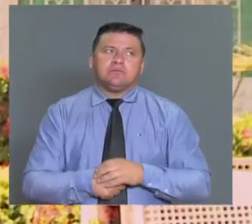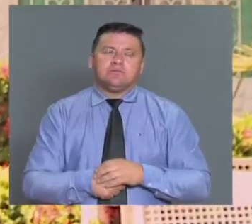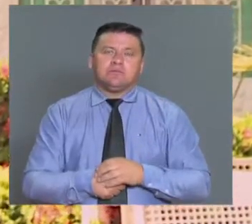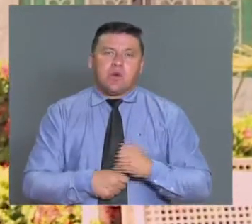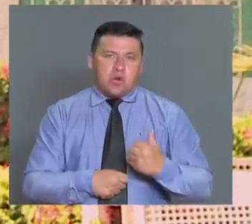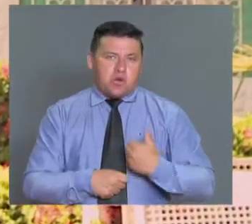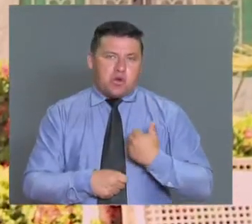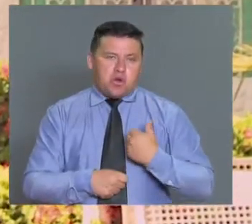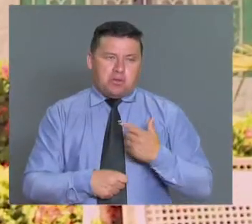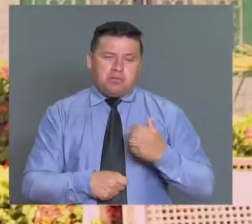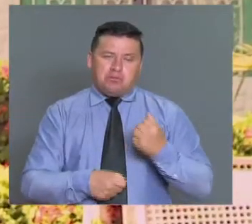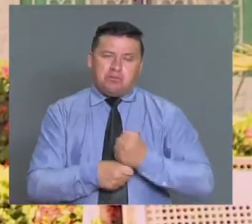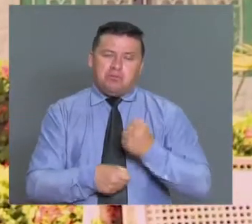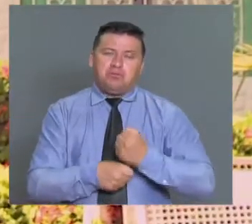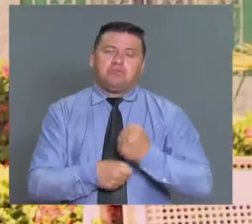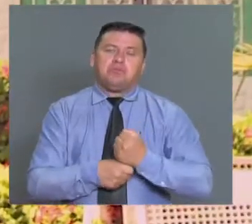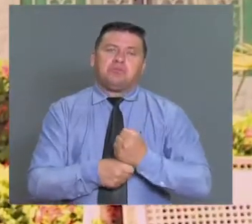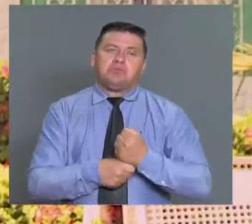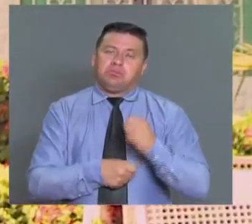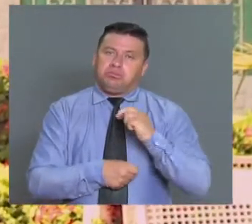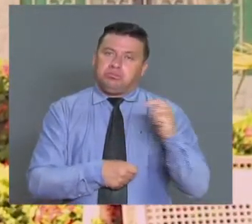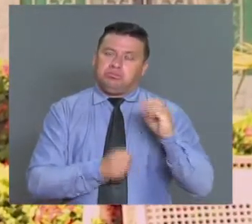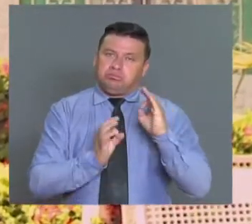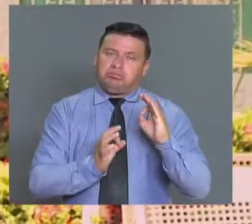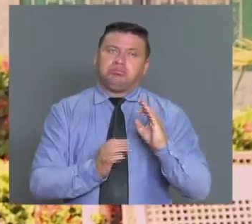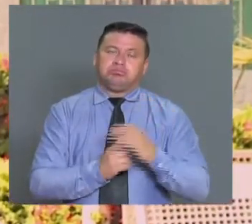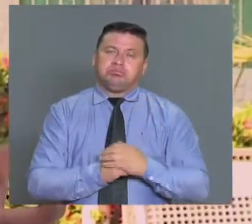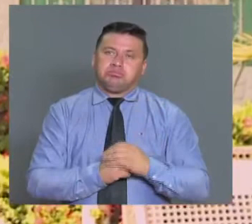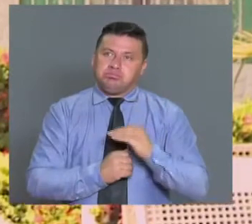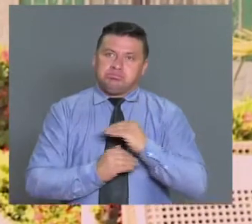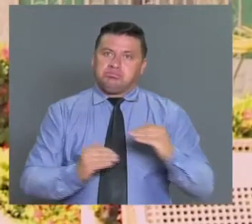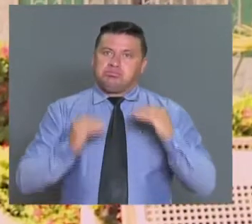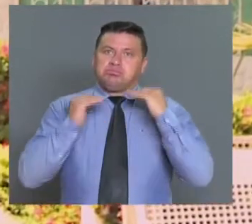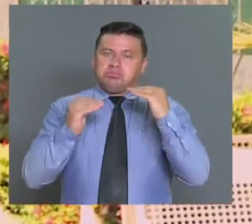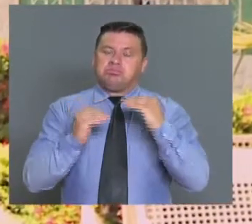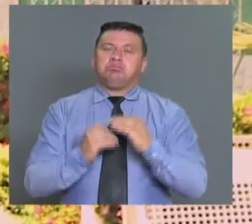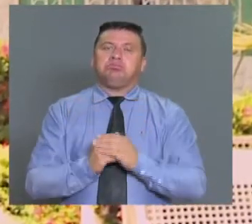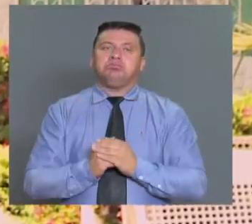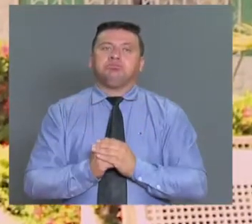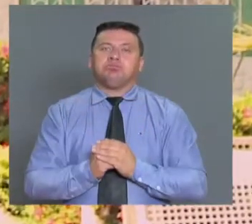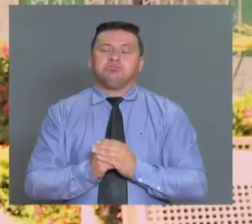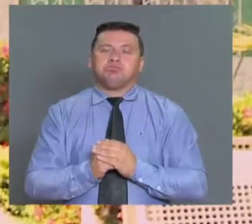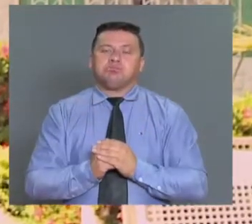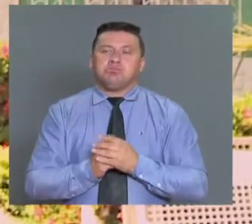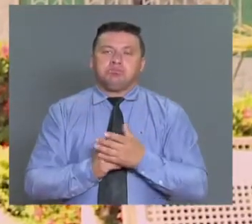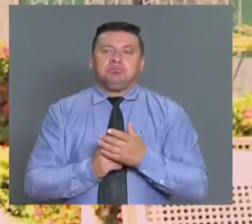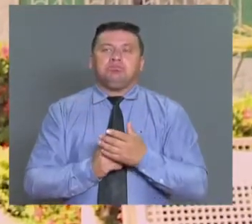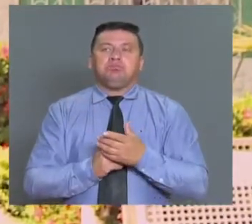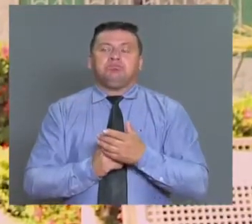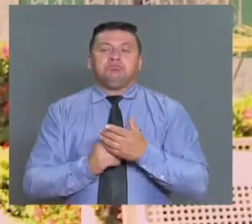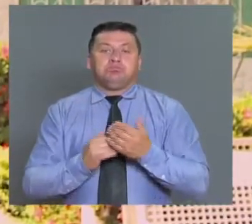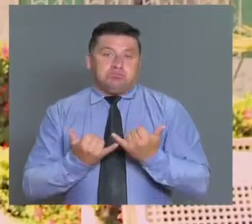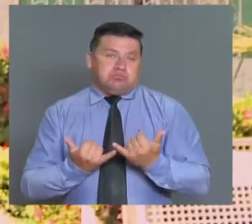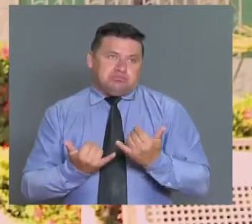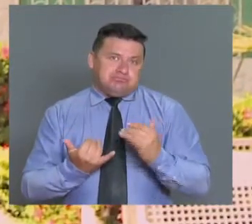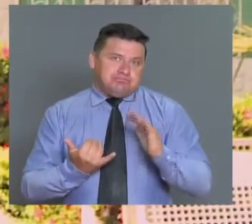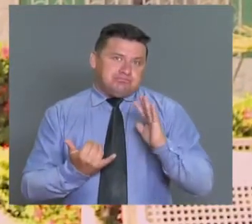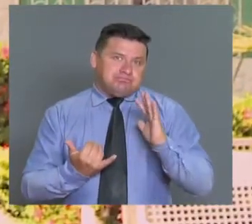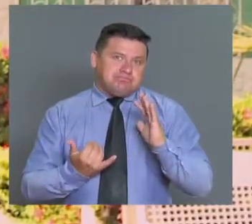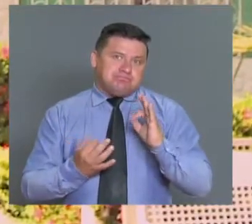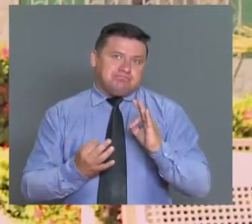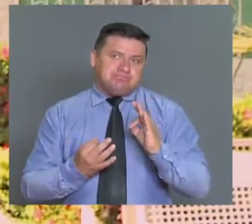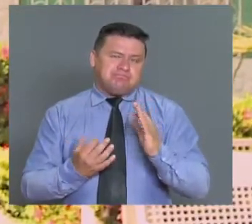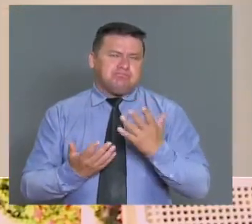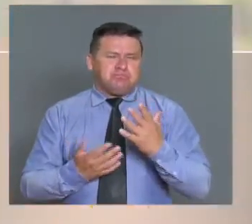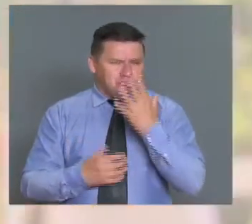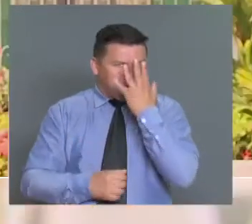los muchachos ya que están en el nivel pues ya más alto que los que están aprendiendo. Y pues ese grupo está conformado hace más